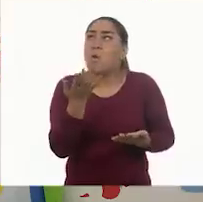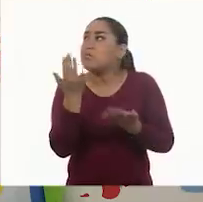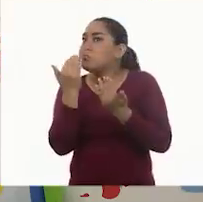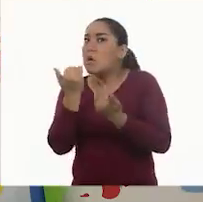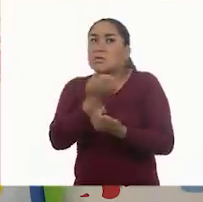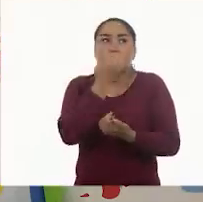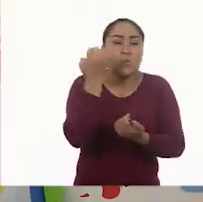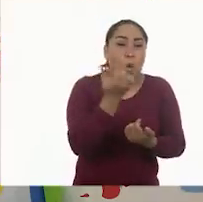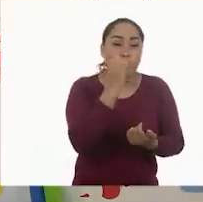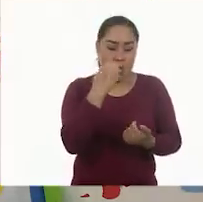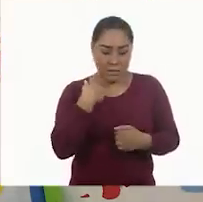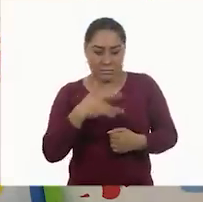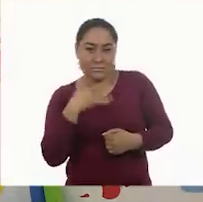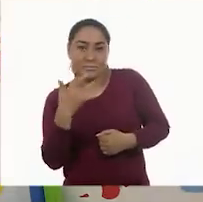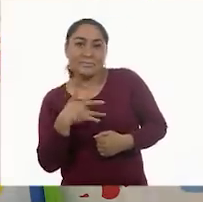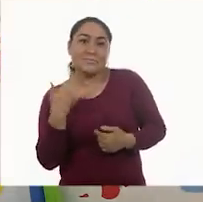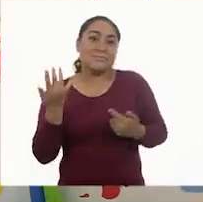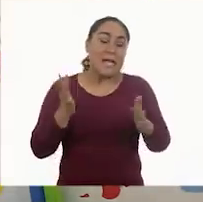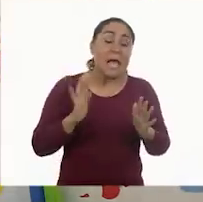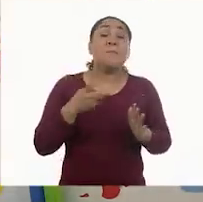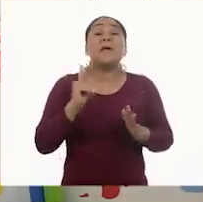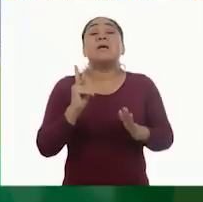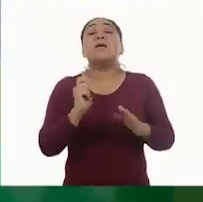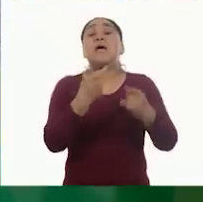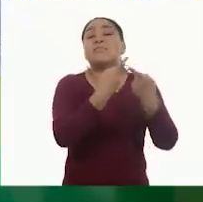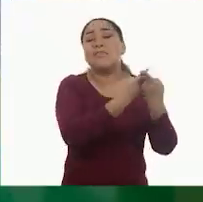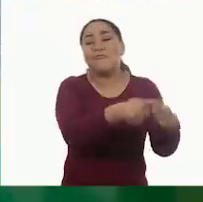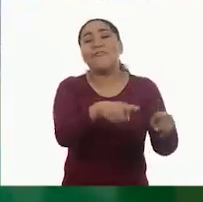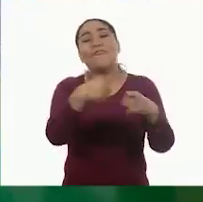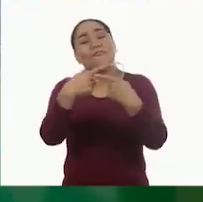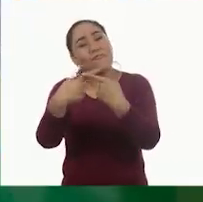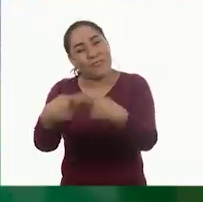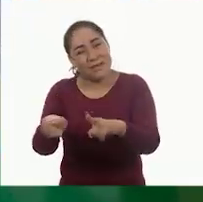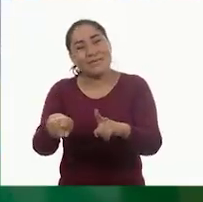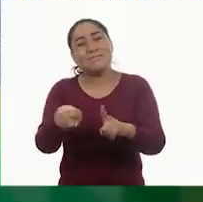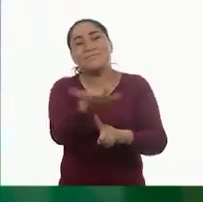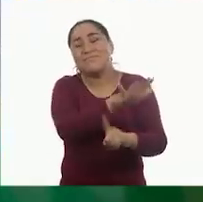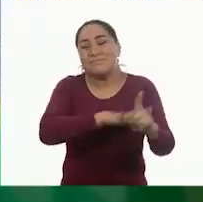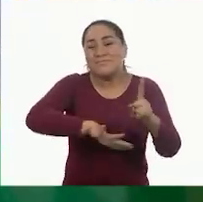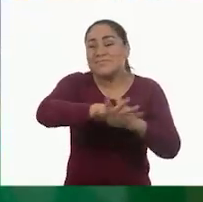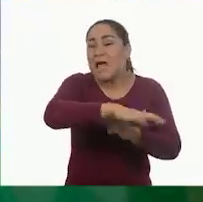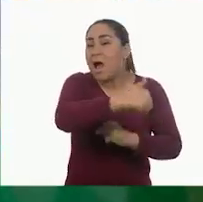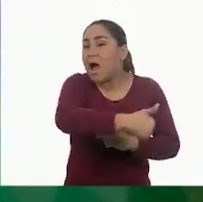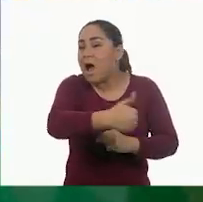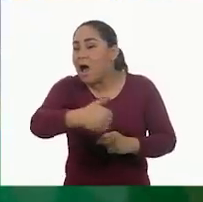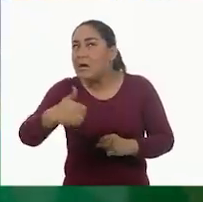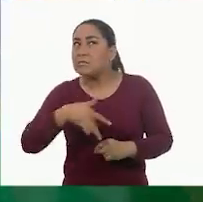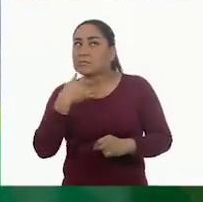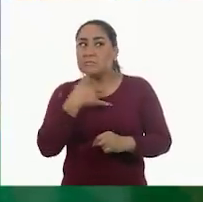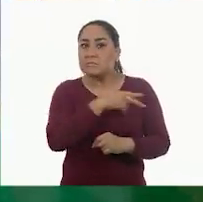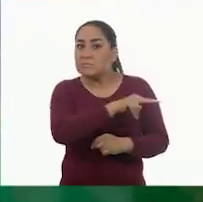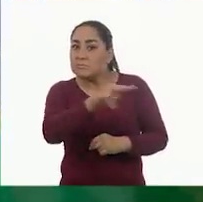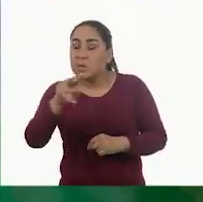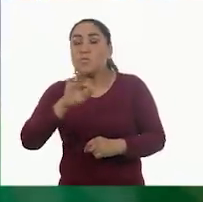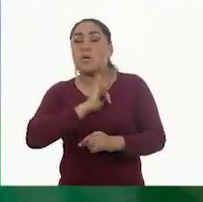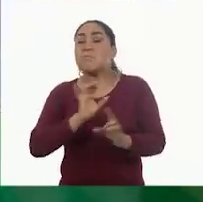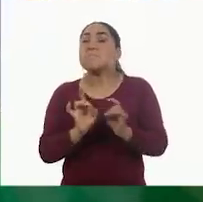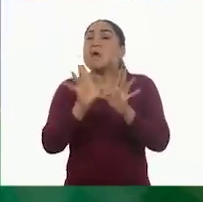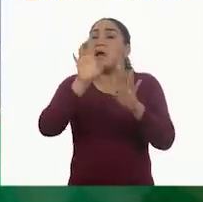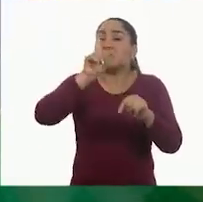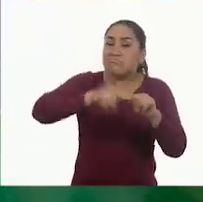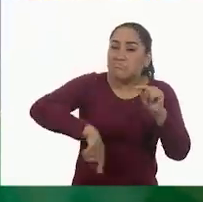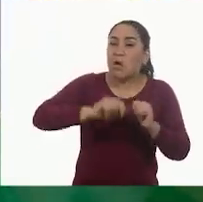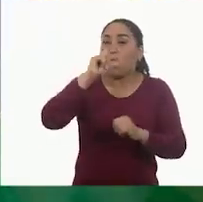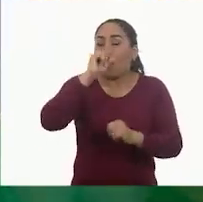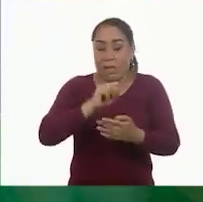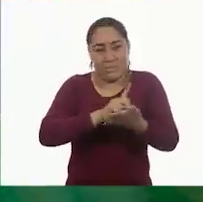o tal vez sí. Pero bueno, son las diferentes situaciones que se presentan y que se pueden vulnerar los derechos, en este caso, por